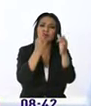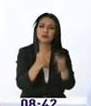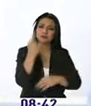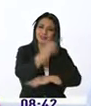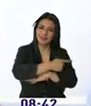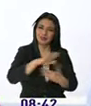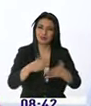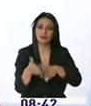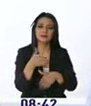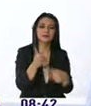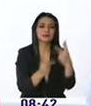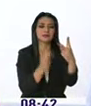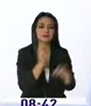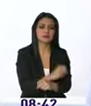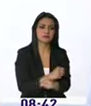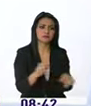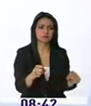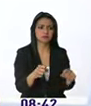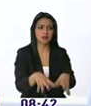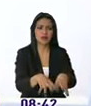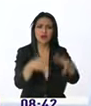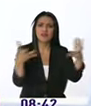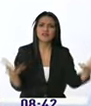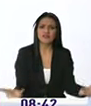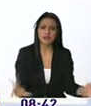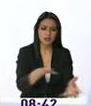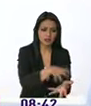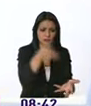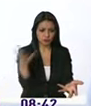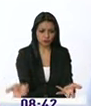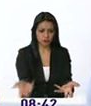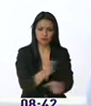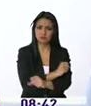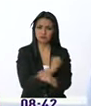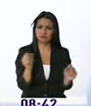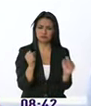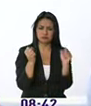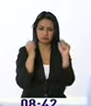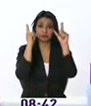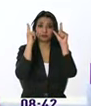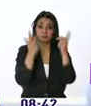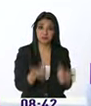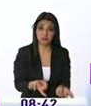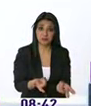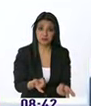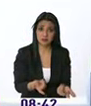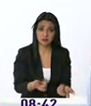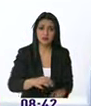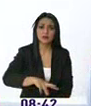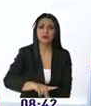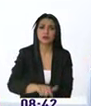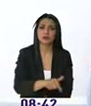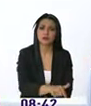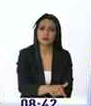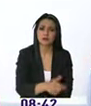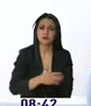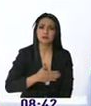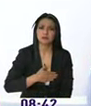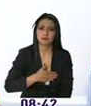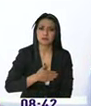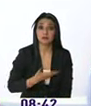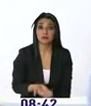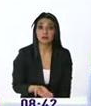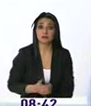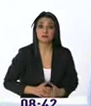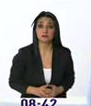queridos y nos encontramos con la desagradable sorpresa de que ha sido profanado el mausoleo de nuestra